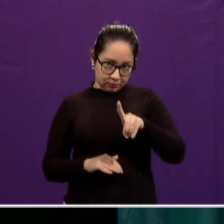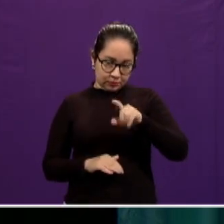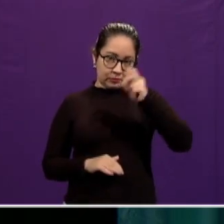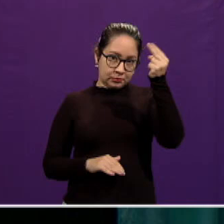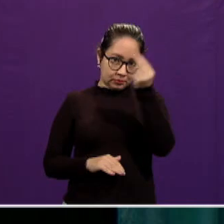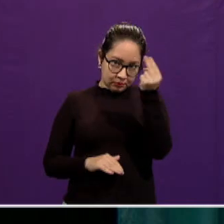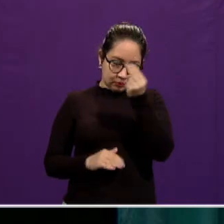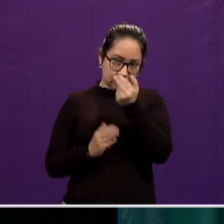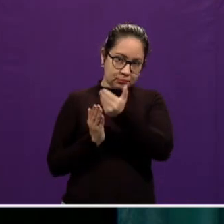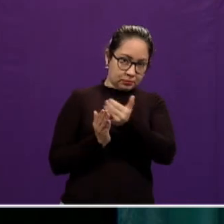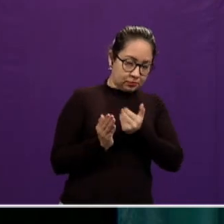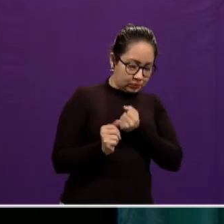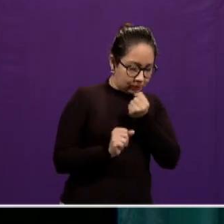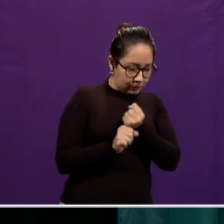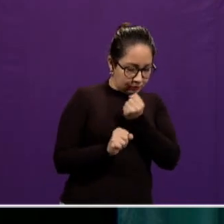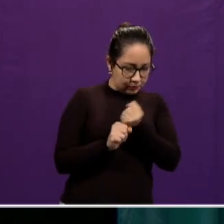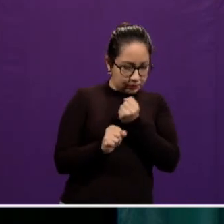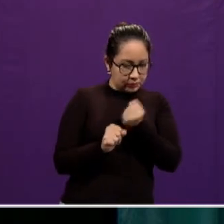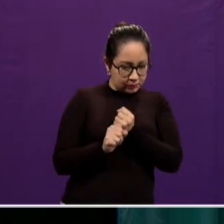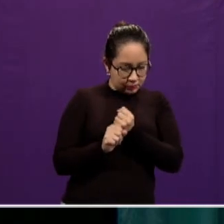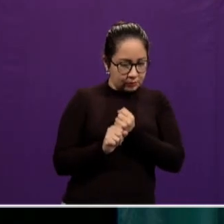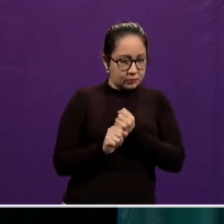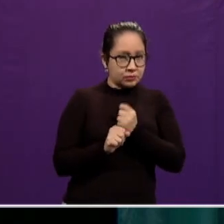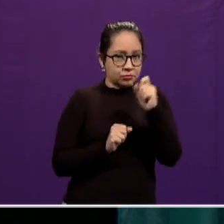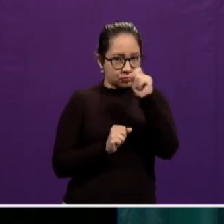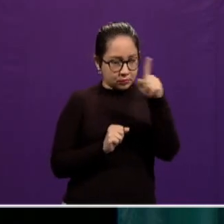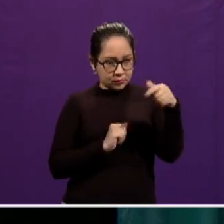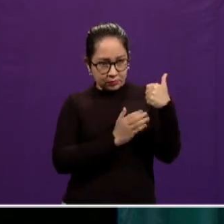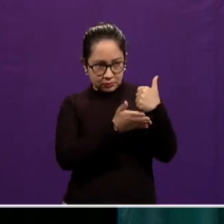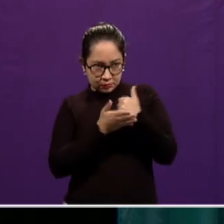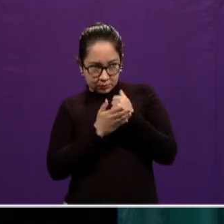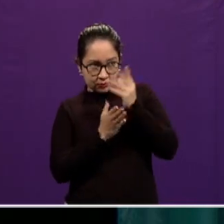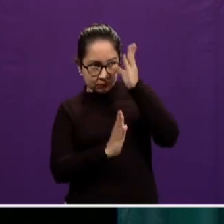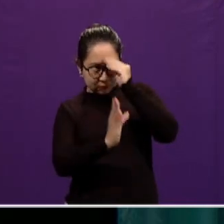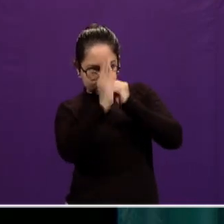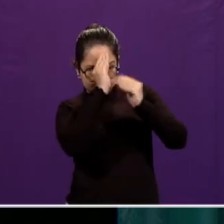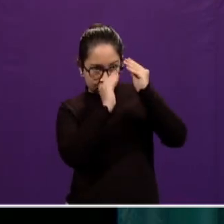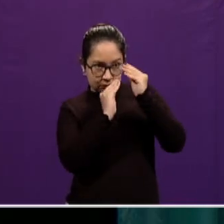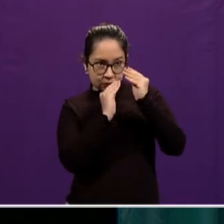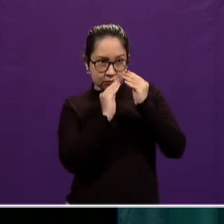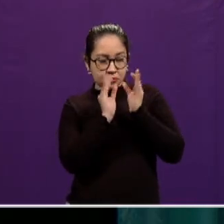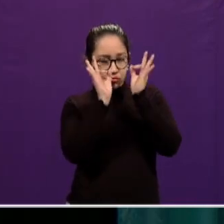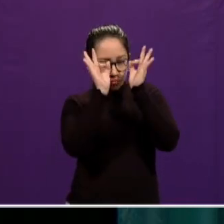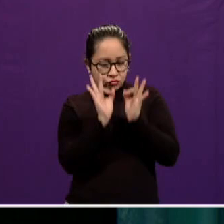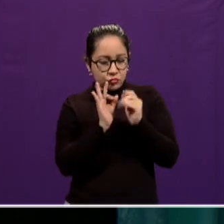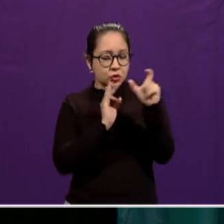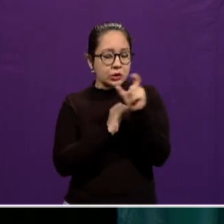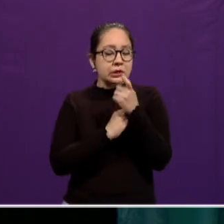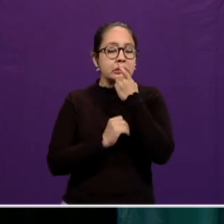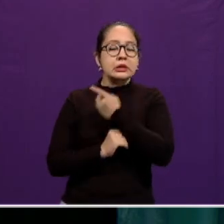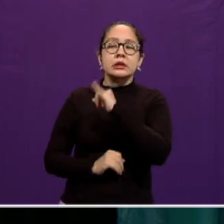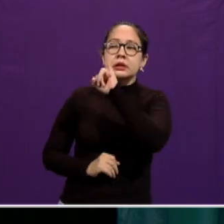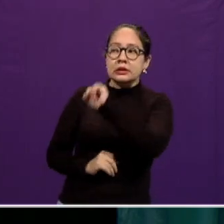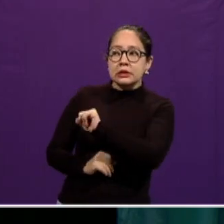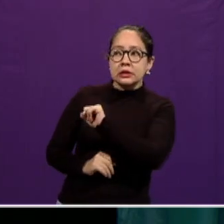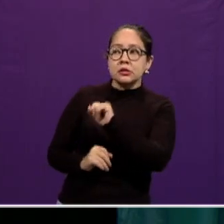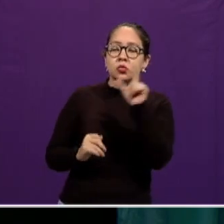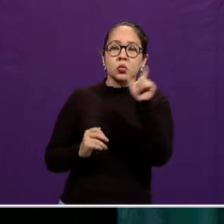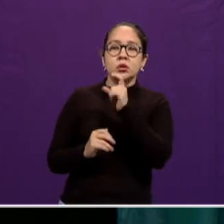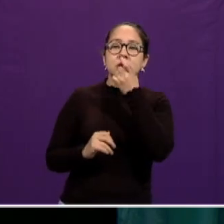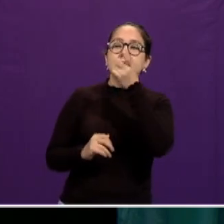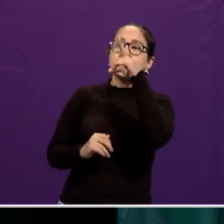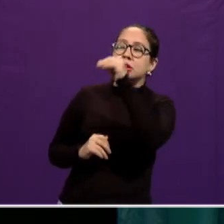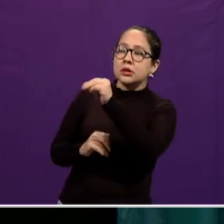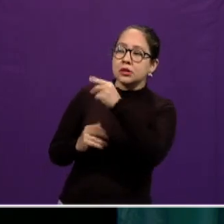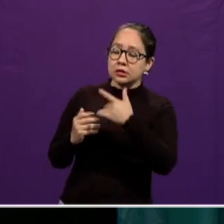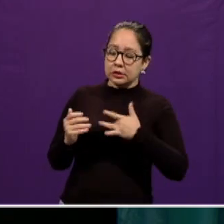un profesional, incluso hay cursos, talleres de asertividad, y es la manera adecuada de decir que no. Asertividad es comunicar lo que